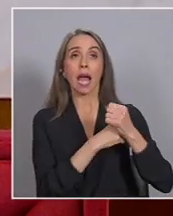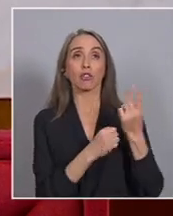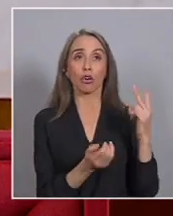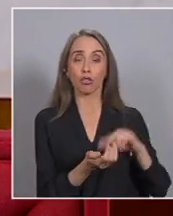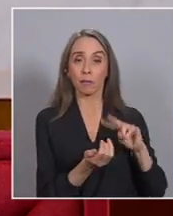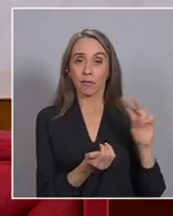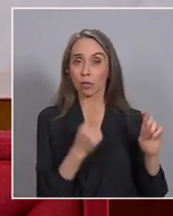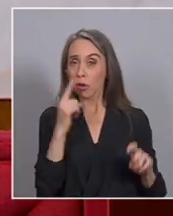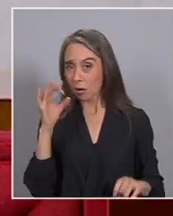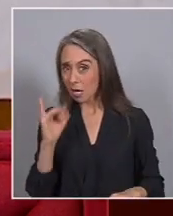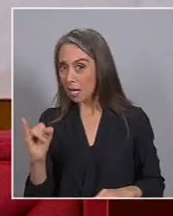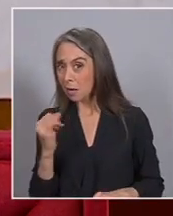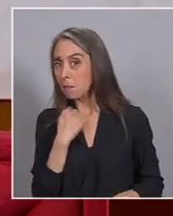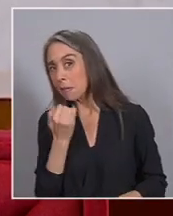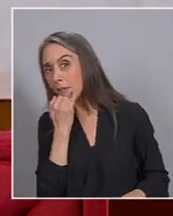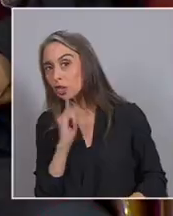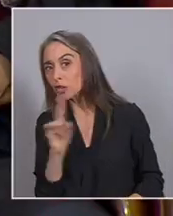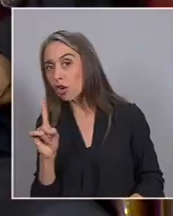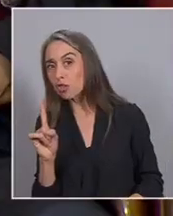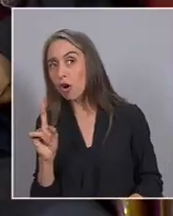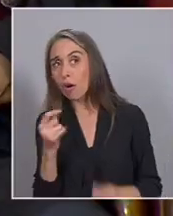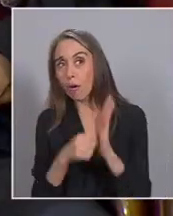correcto, general Yáñez?